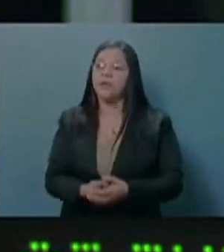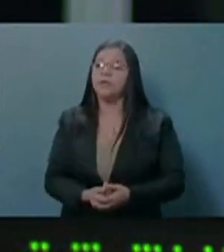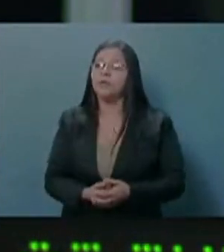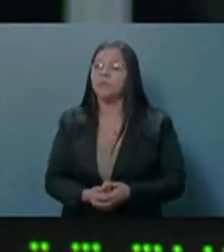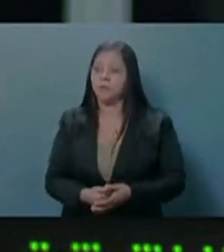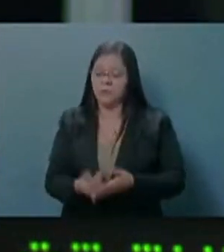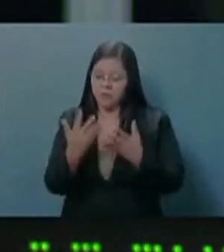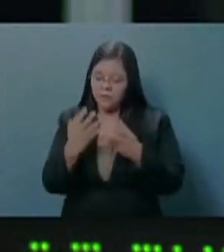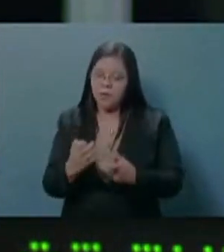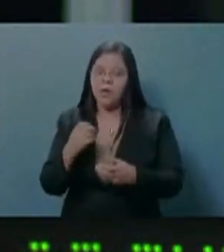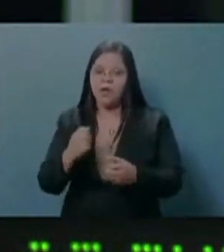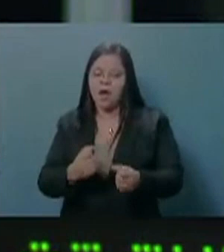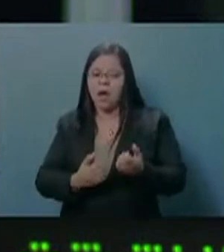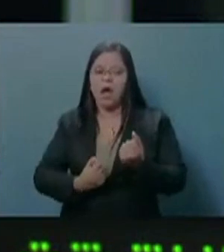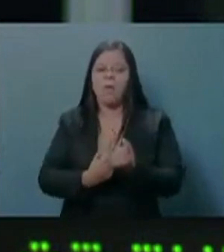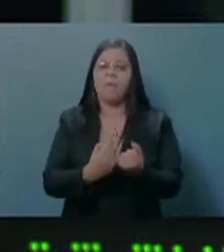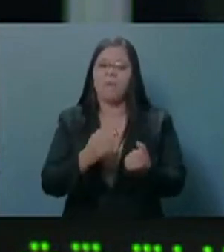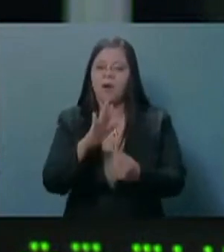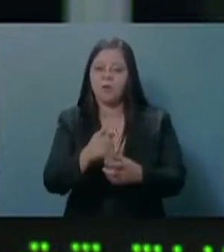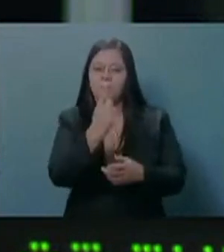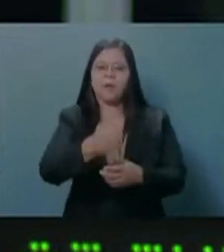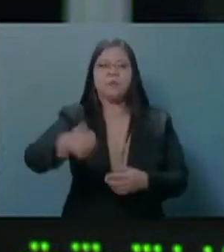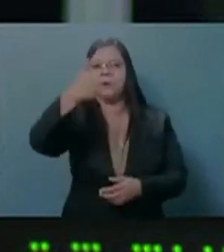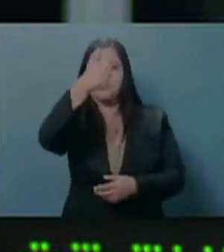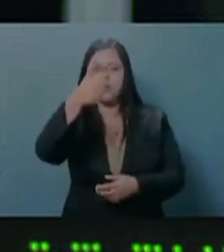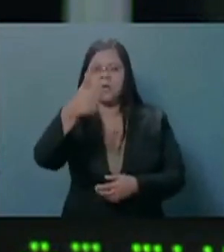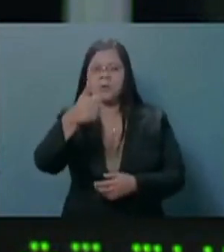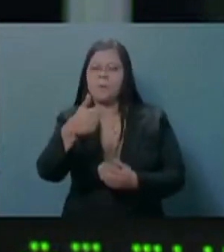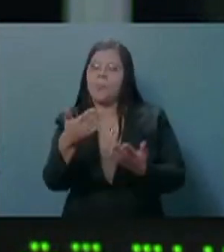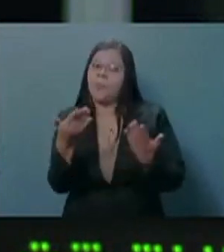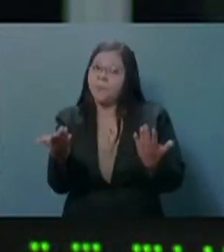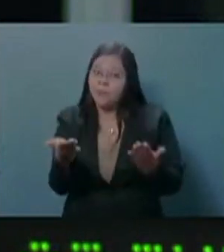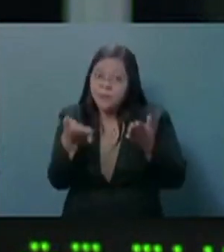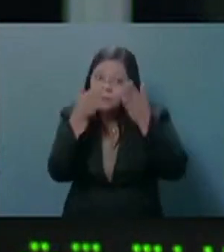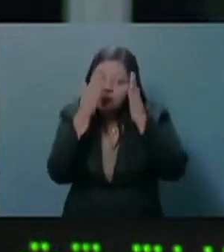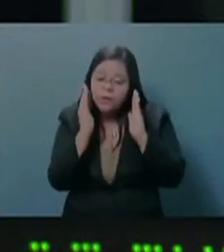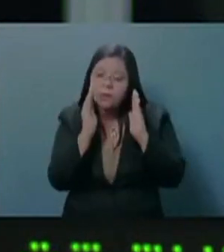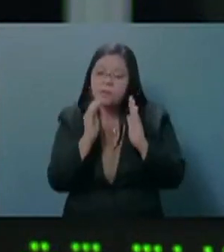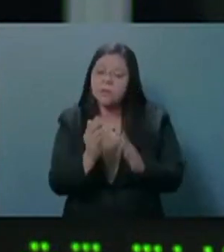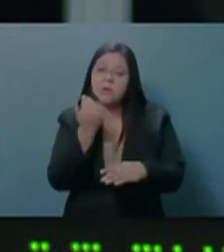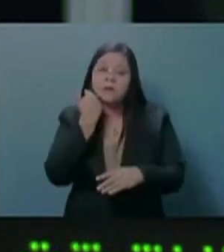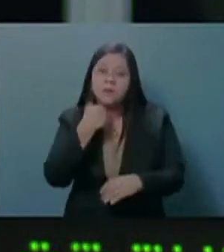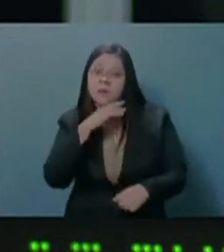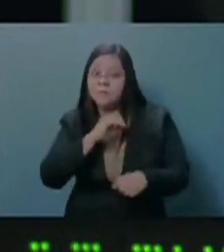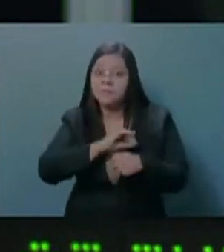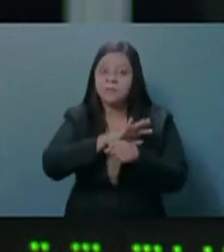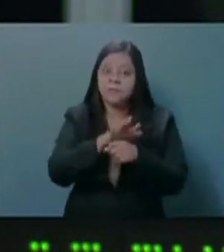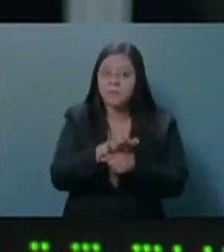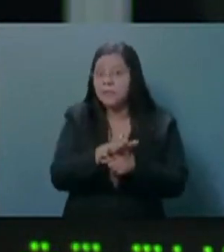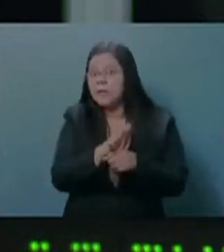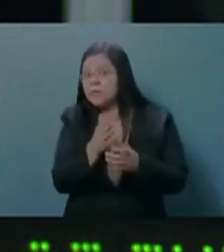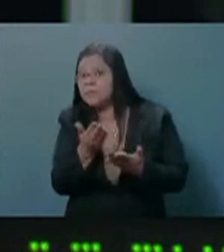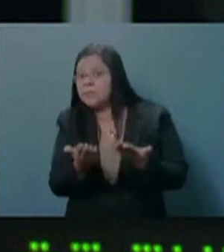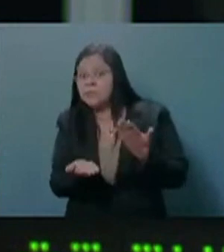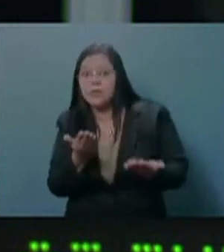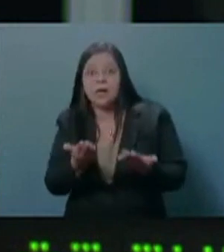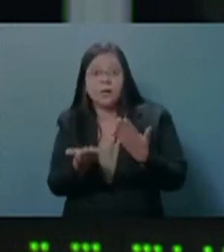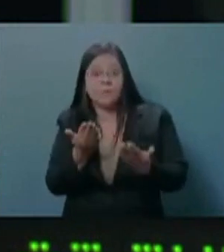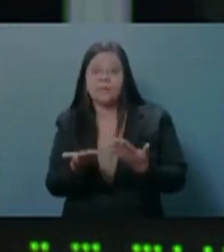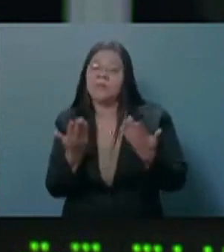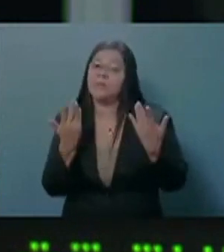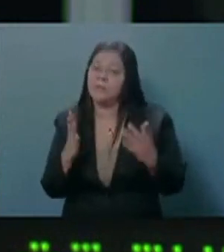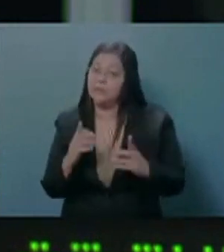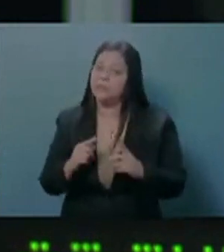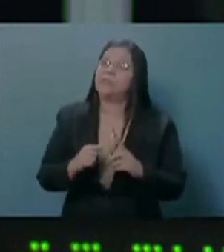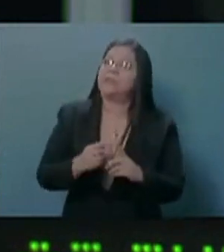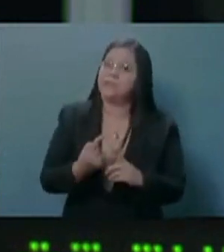un fuero también a sus funcionarios que en el marco de la atención de la pandemia están fuertemente